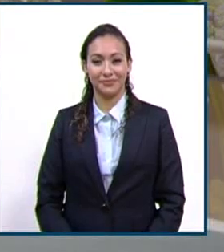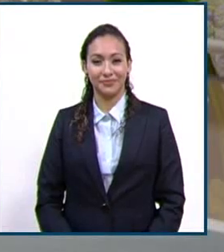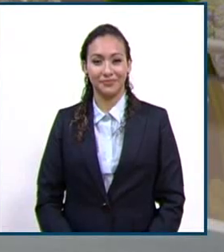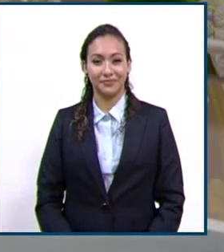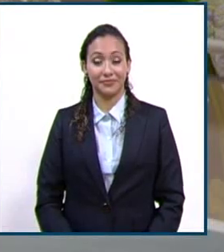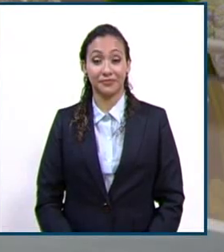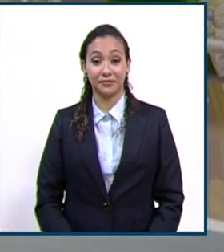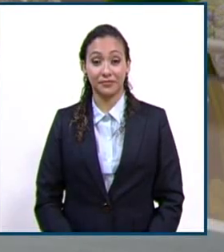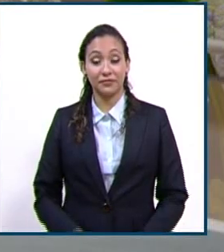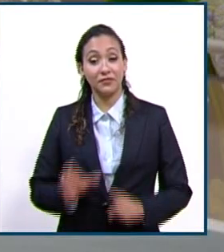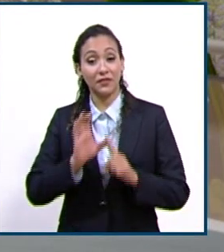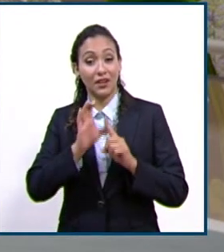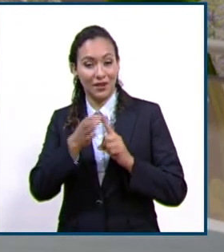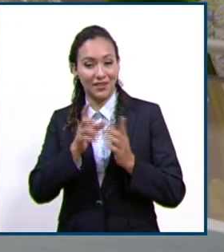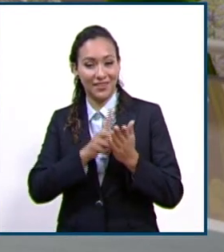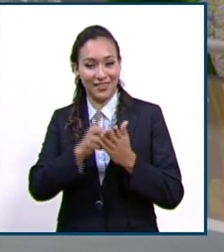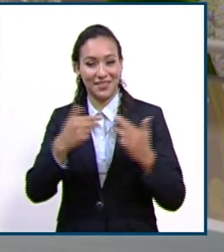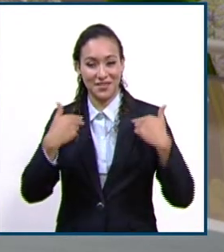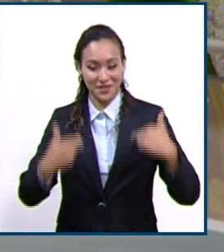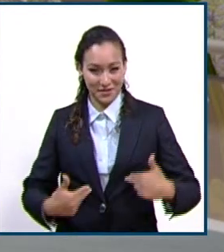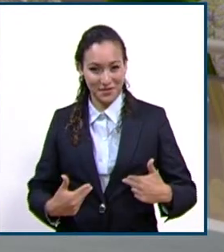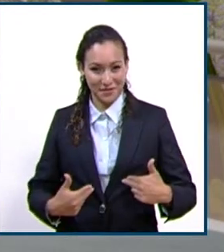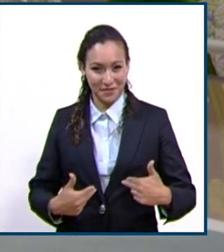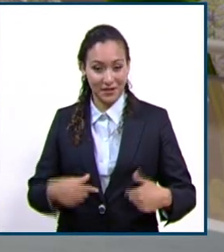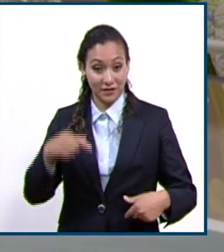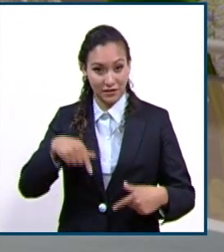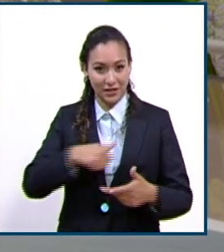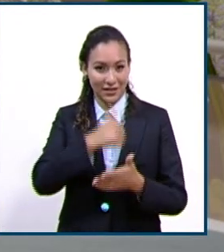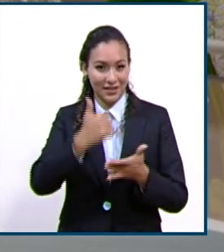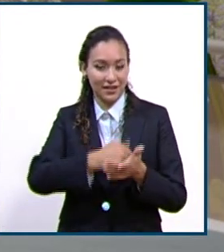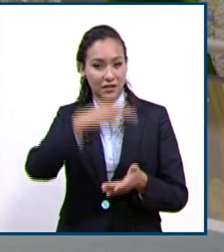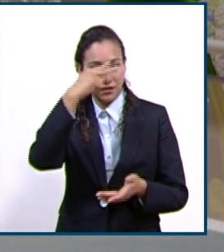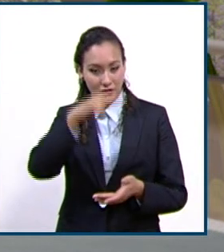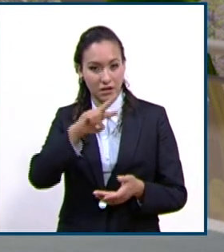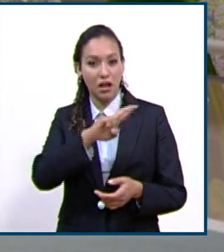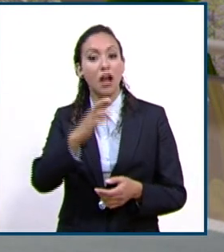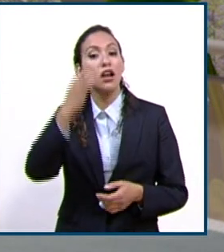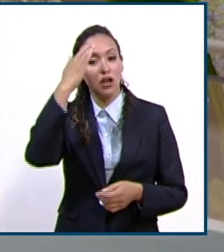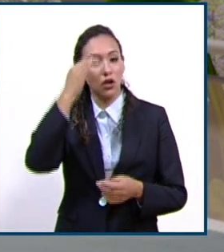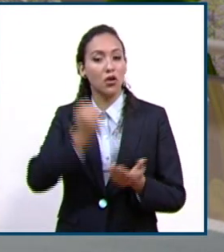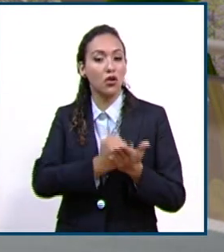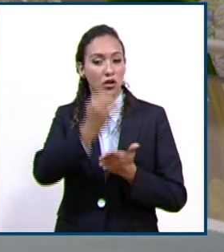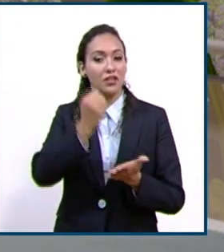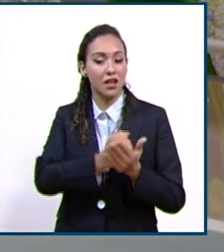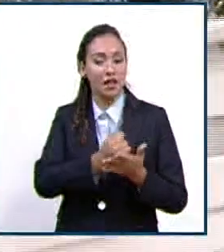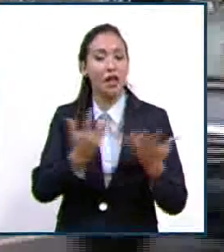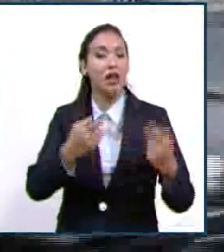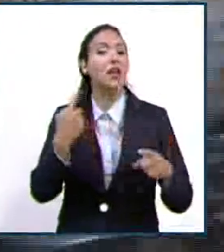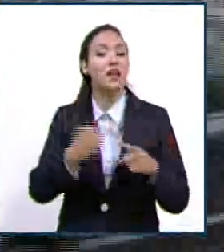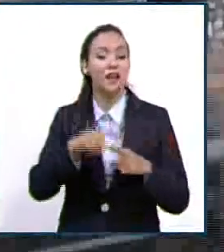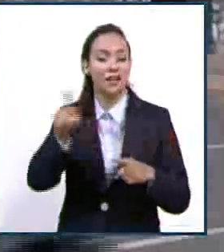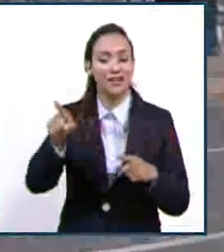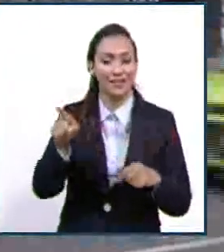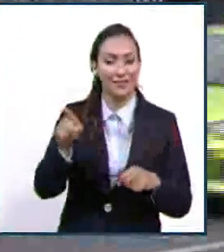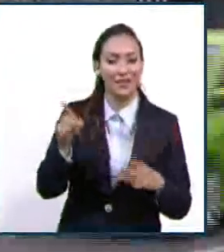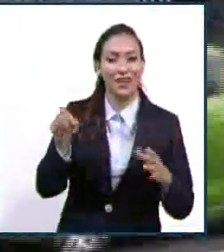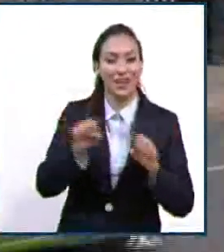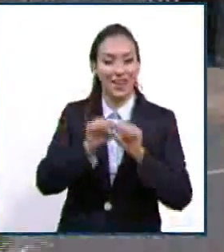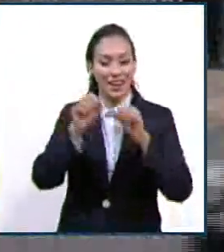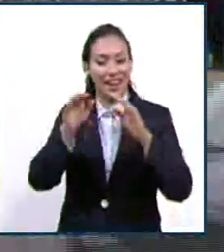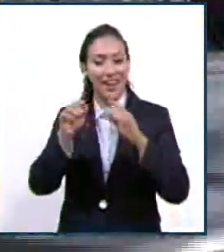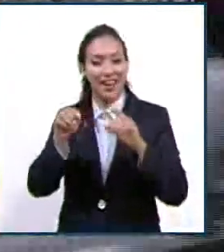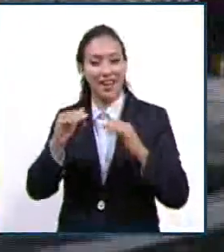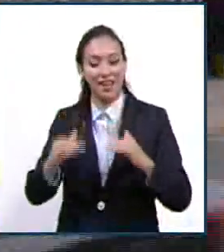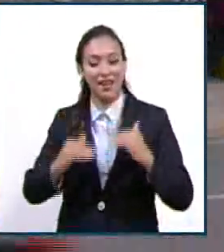La Comisión de Derechos Humanos de la capital del país reconoció la sentencia de la Suprema Corte en la que declaró válidas y